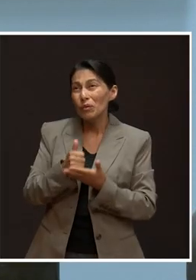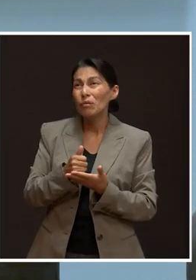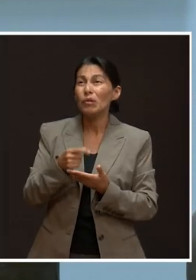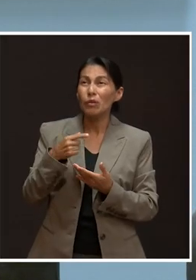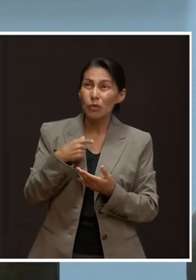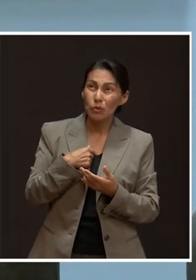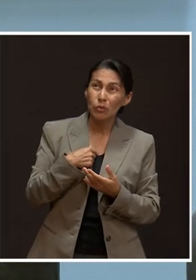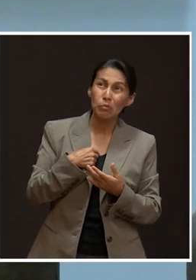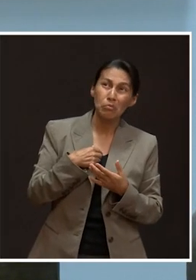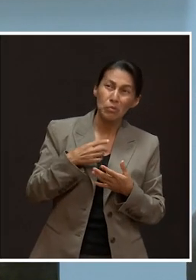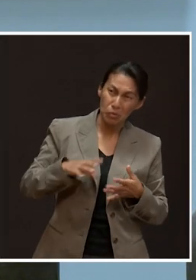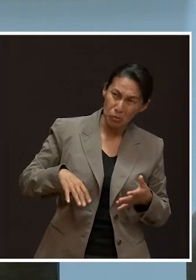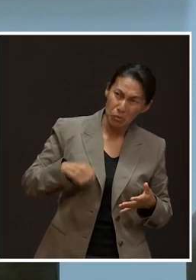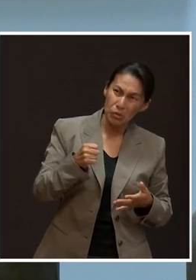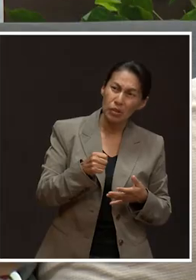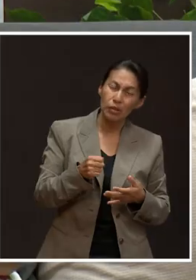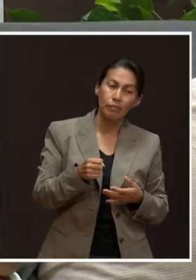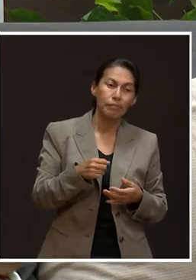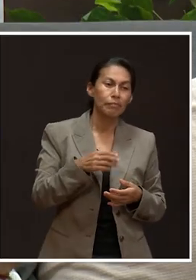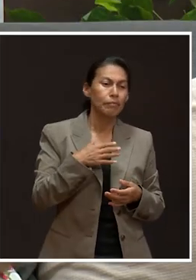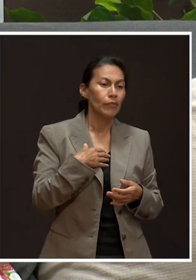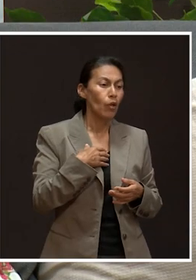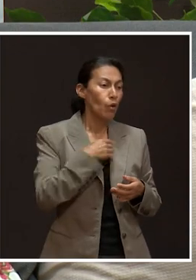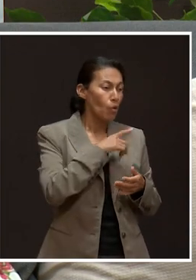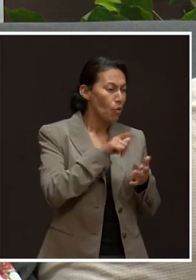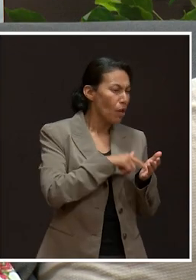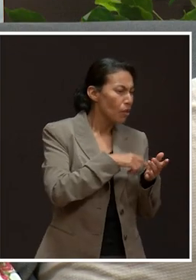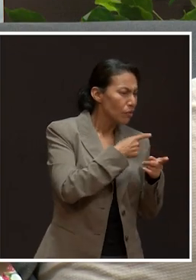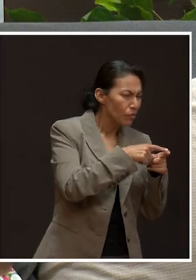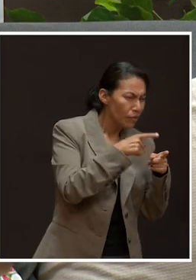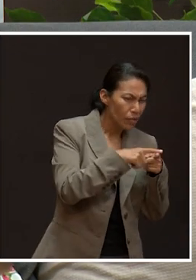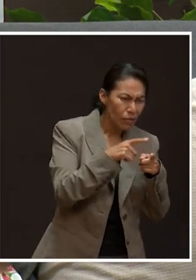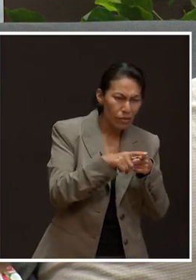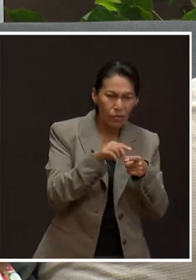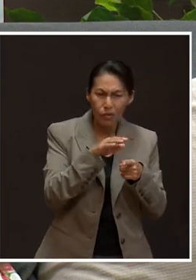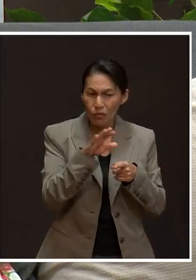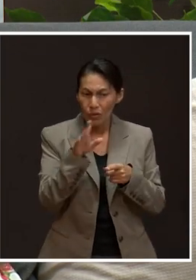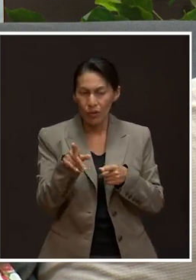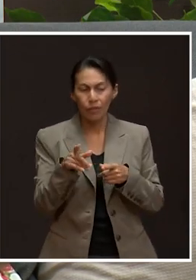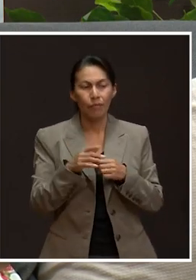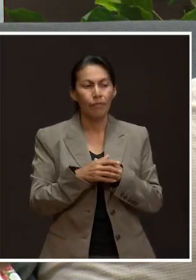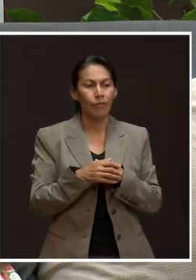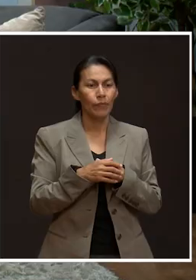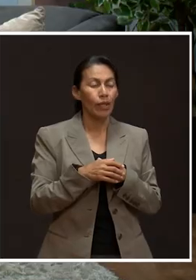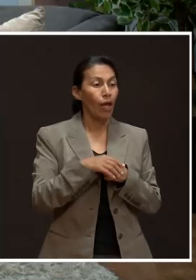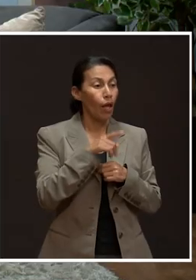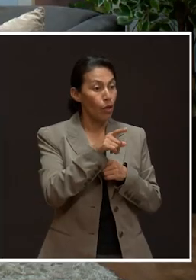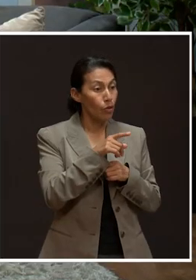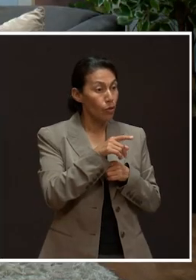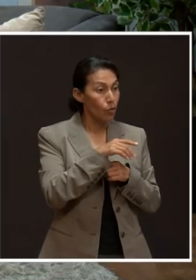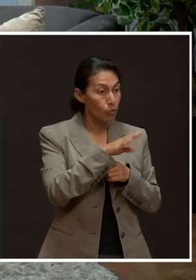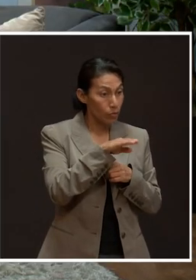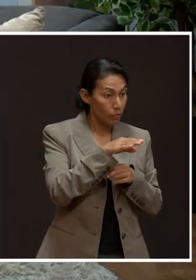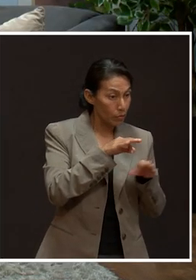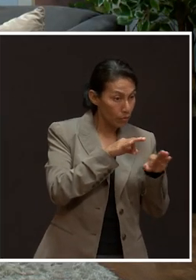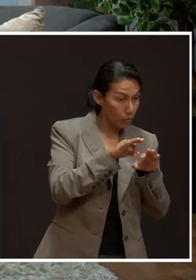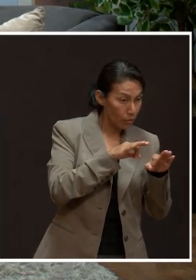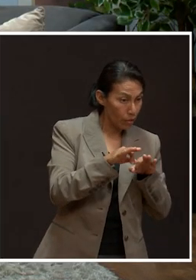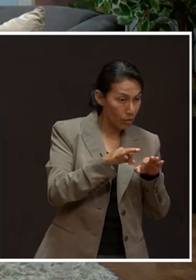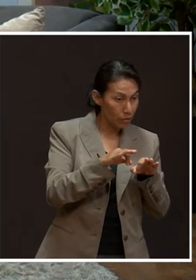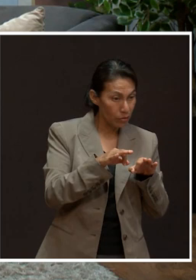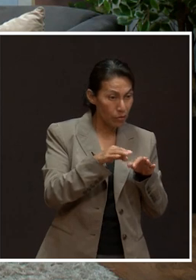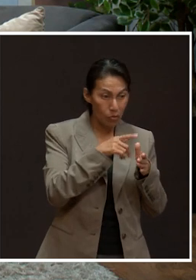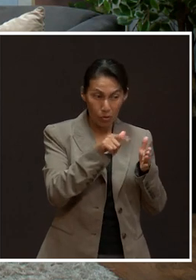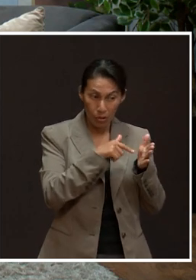Entonces, fui a varios lugares, fui al dormitorio, me dijeron que no. O sea, estuviste buscando trabajo